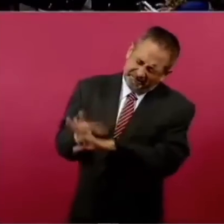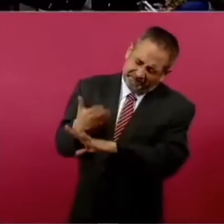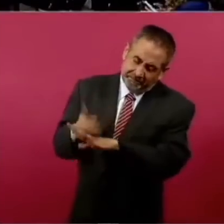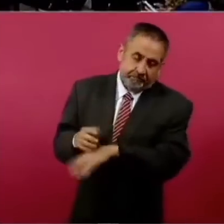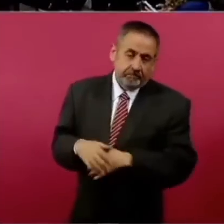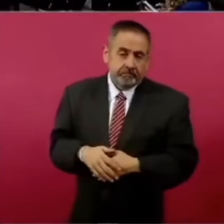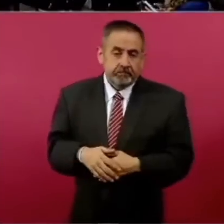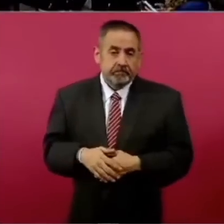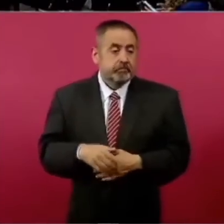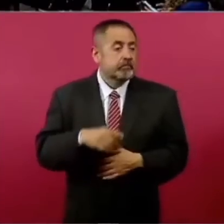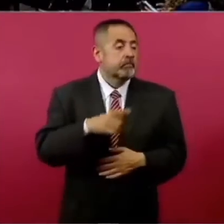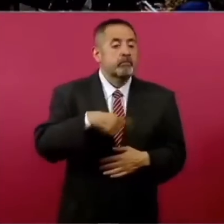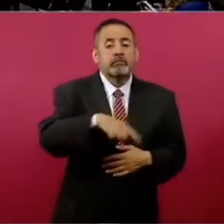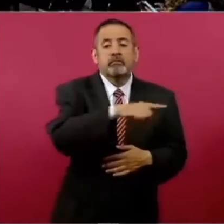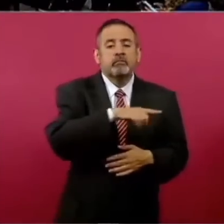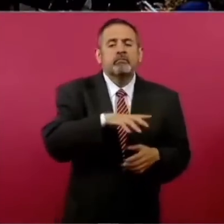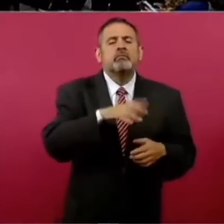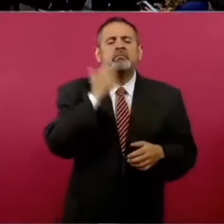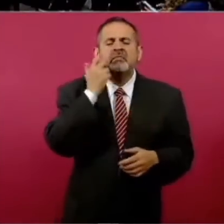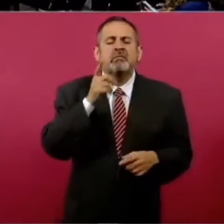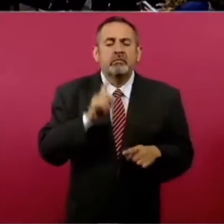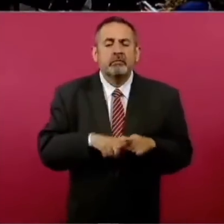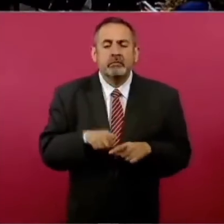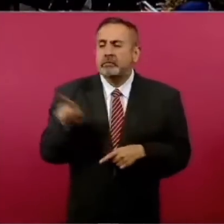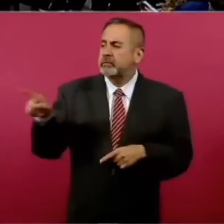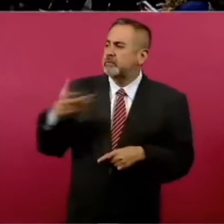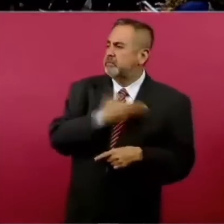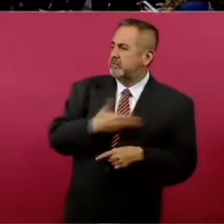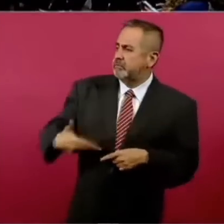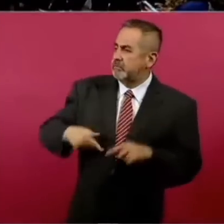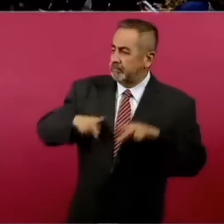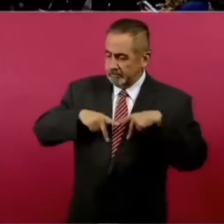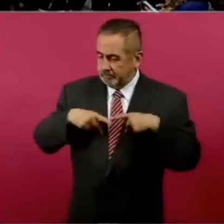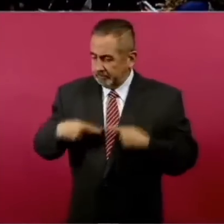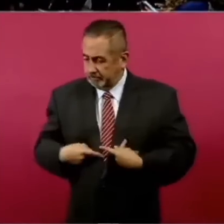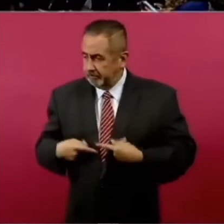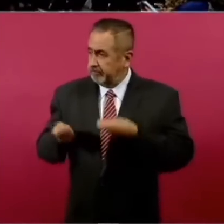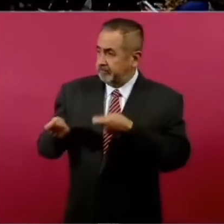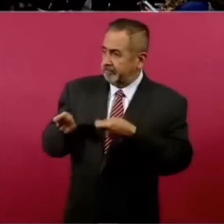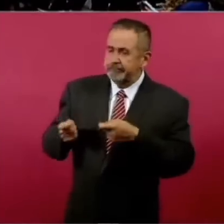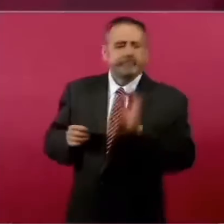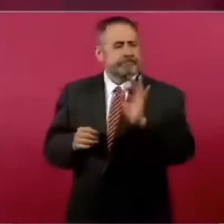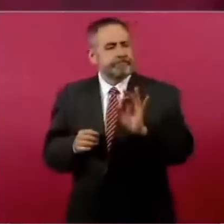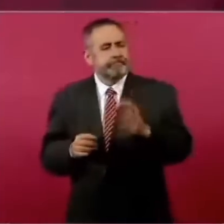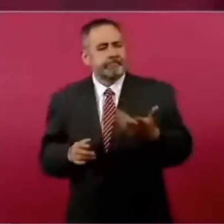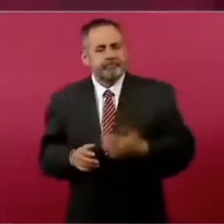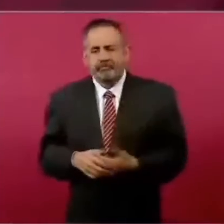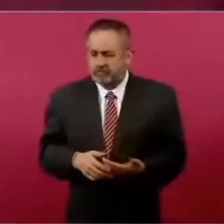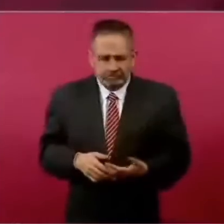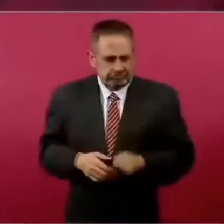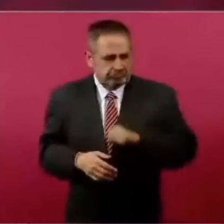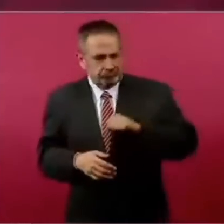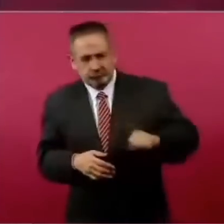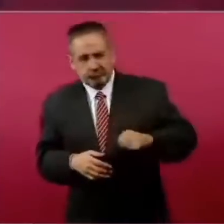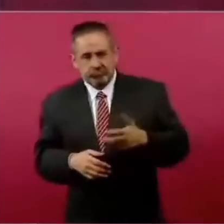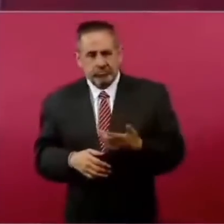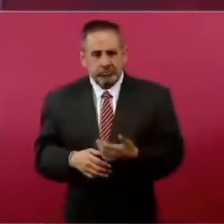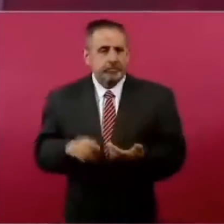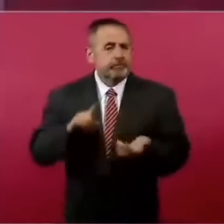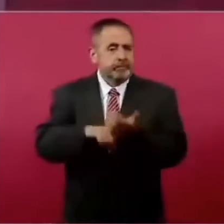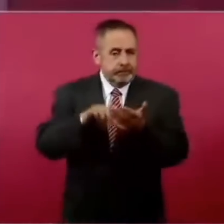porque quisieran un presidente débil. ¿Qué hace una autoridad